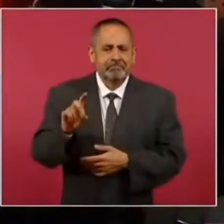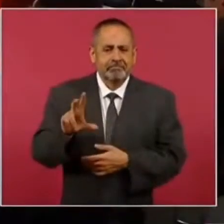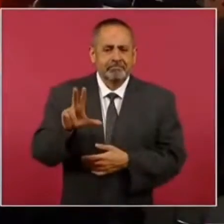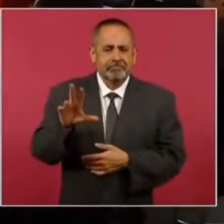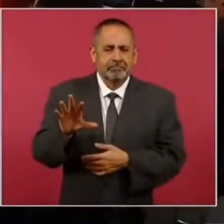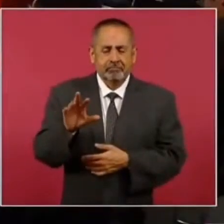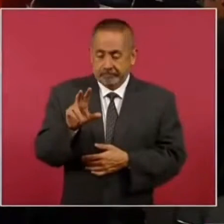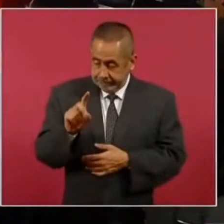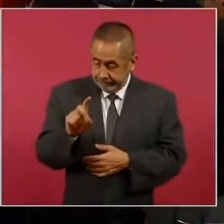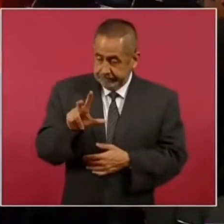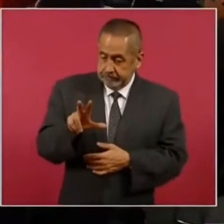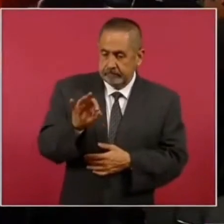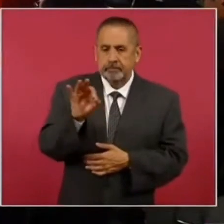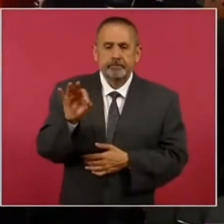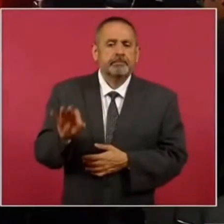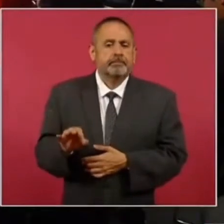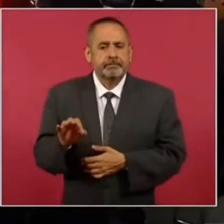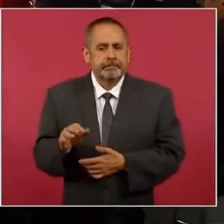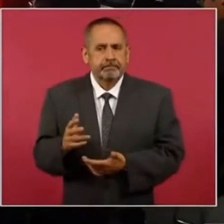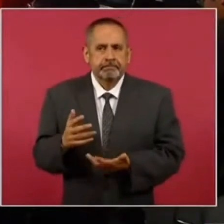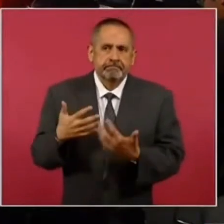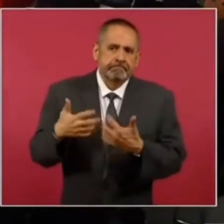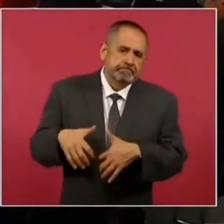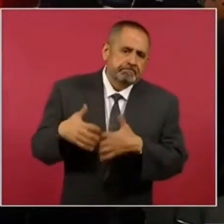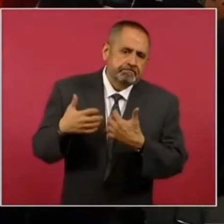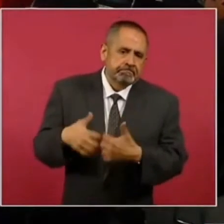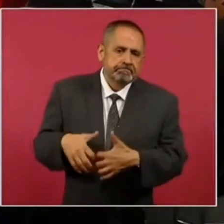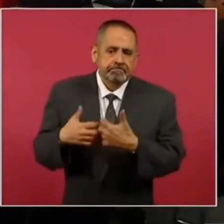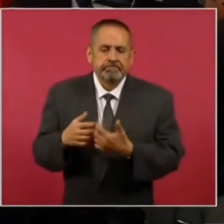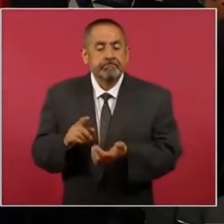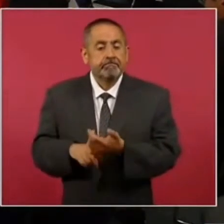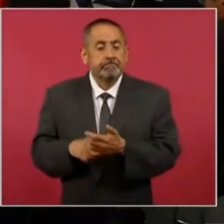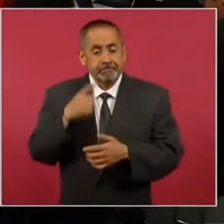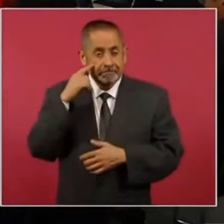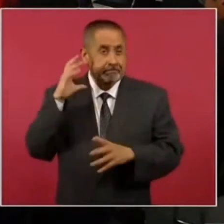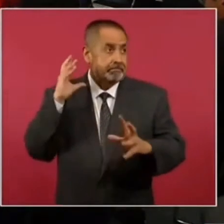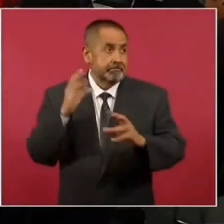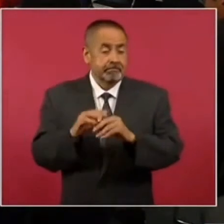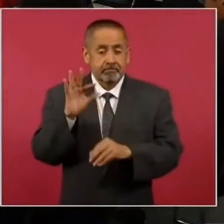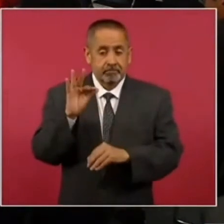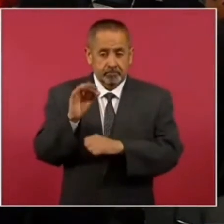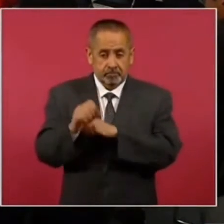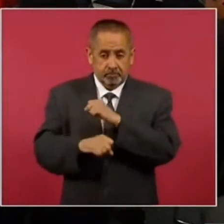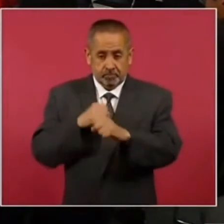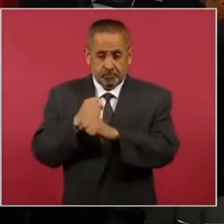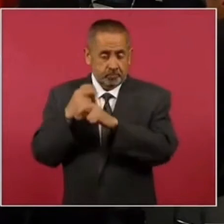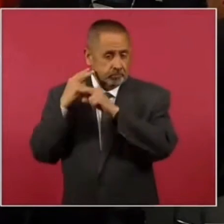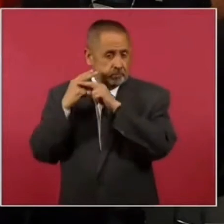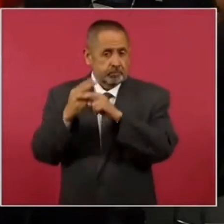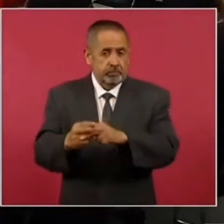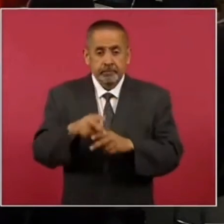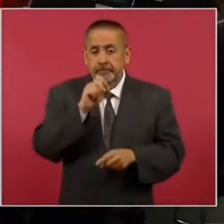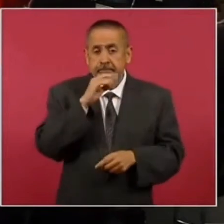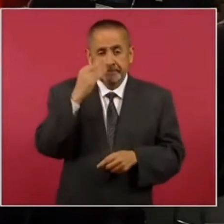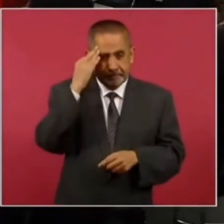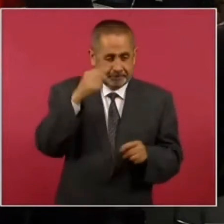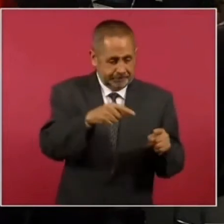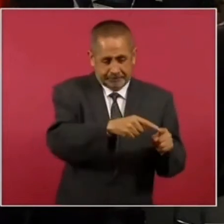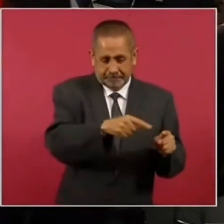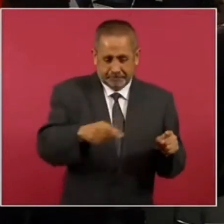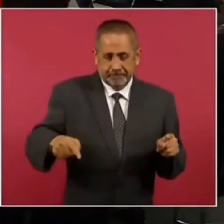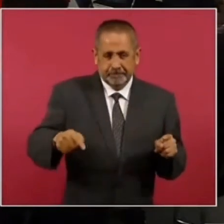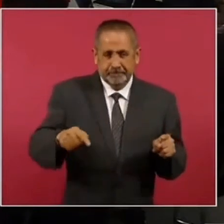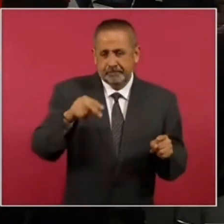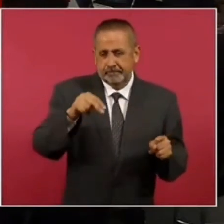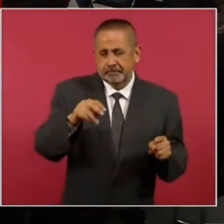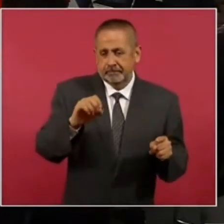38%. Y durante 40 años, el tiempo que duró el